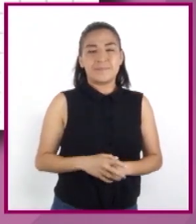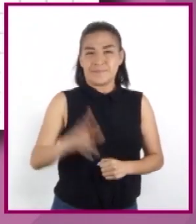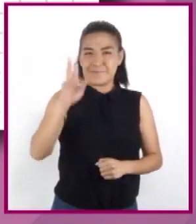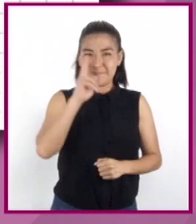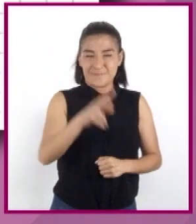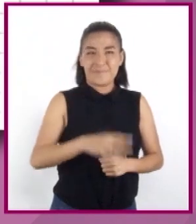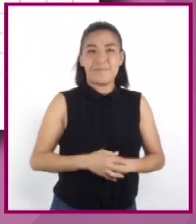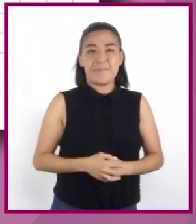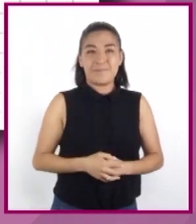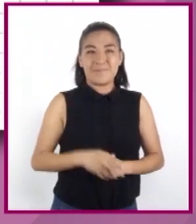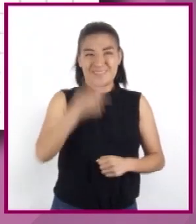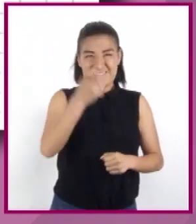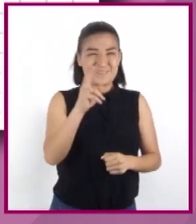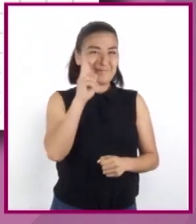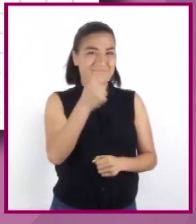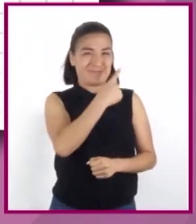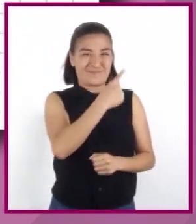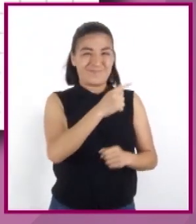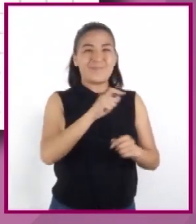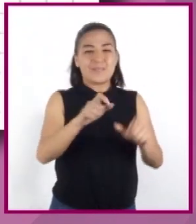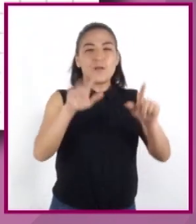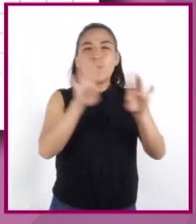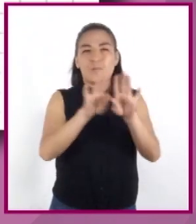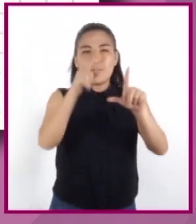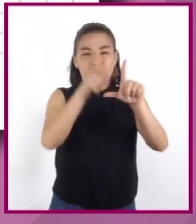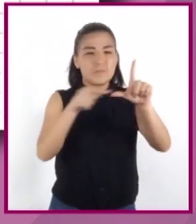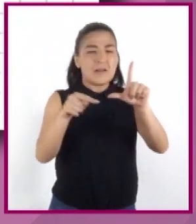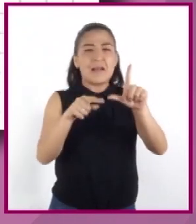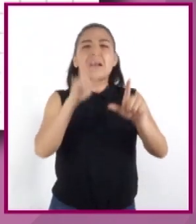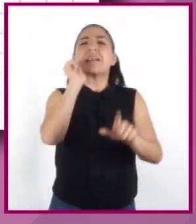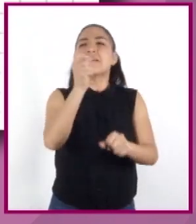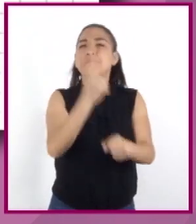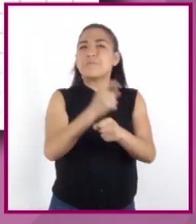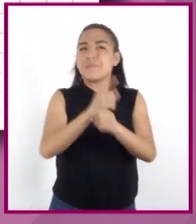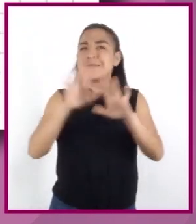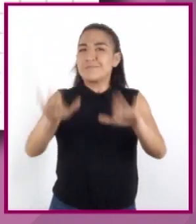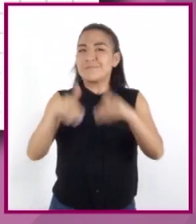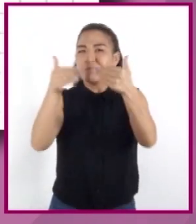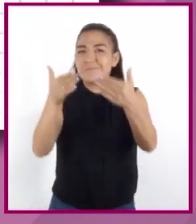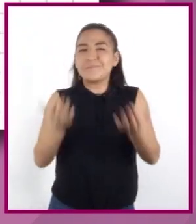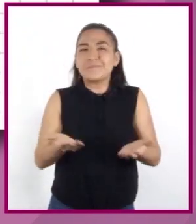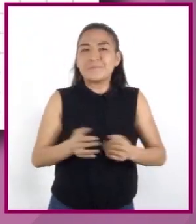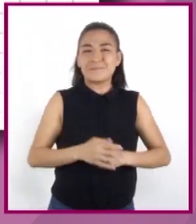Veamos, de acuerdo a la gráfica, quién llegaría en primer lugar.